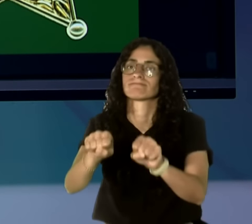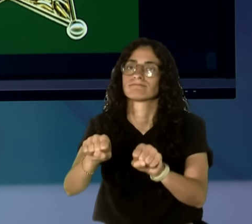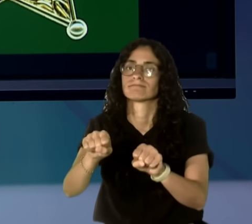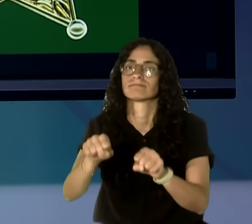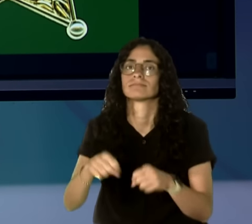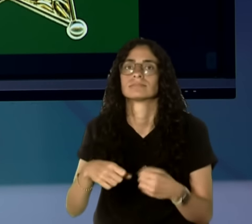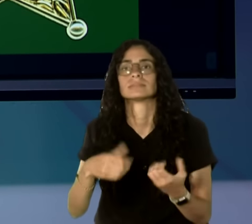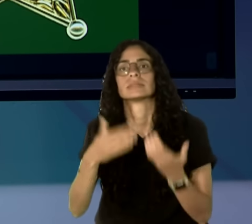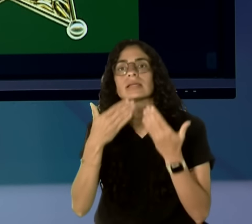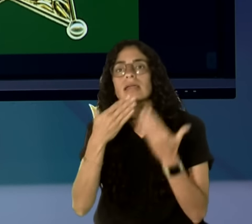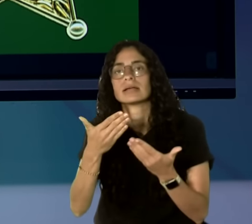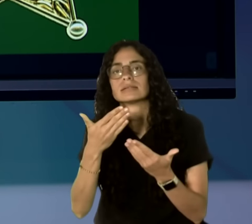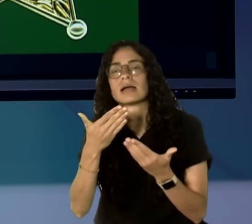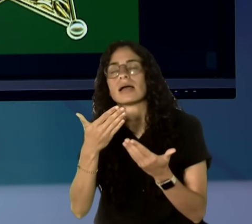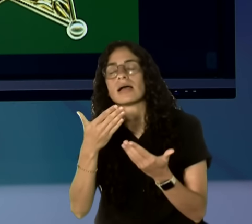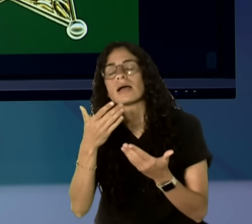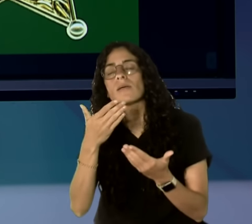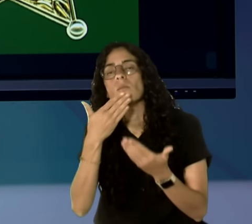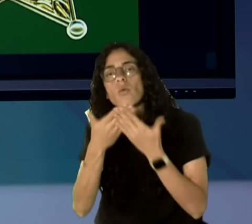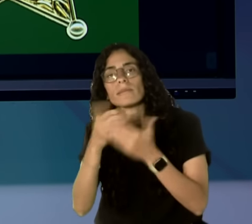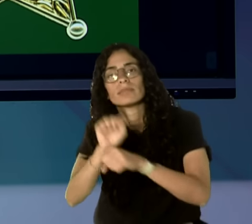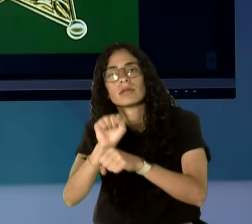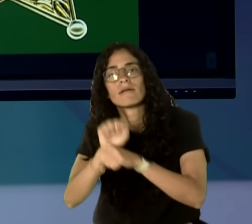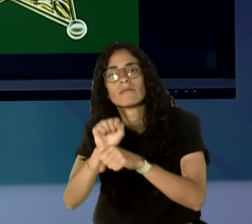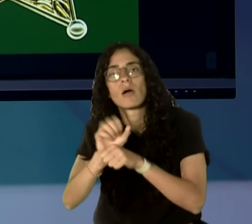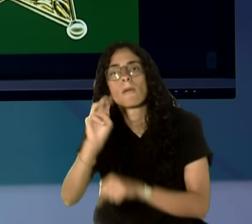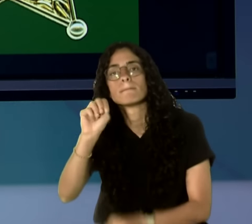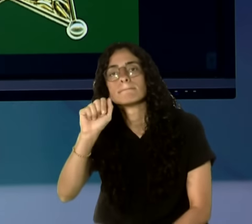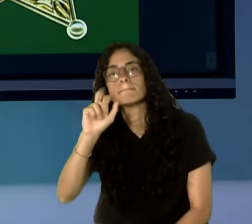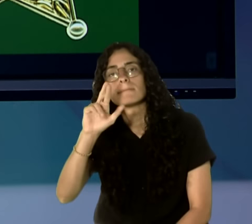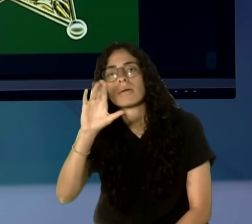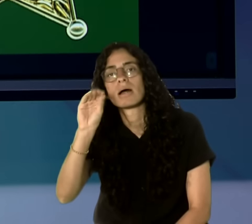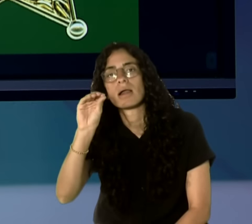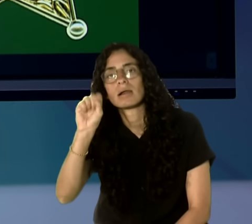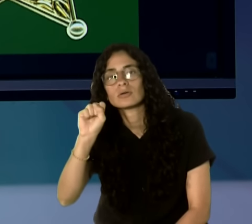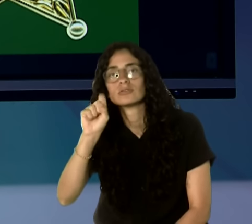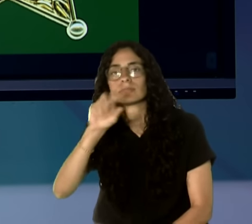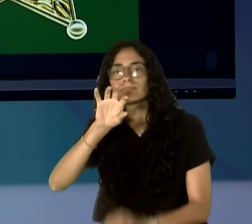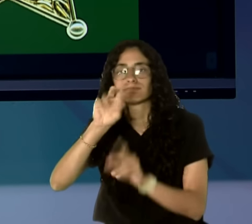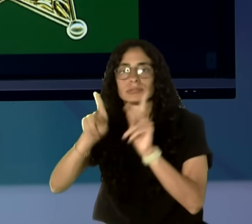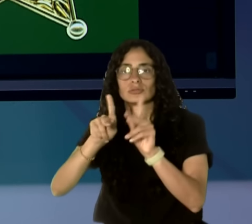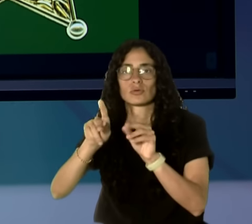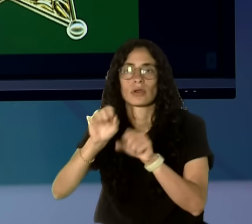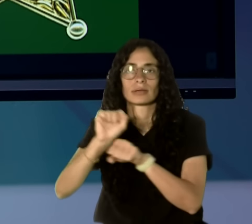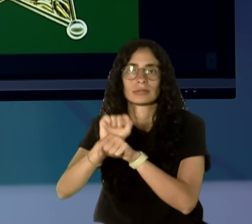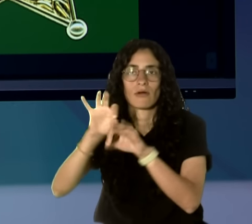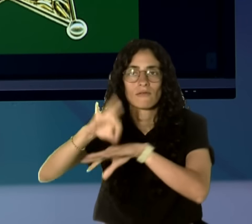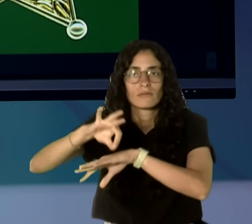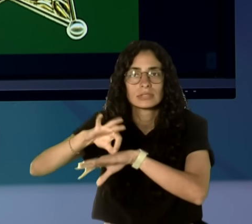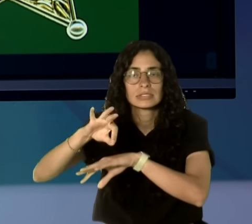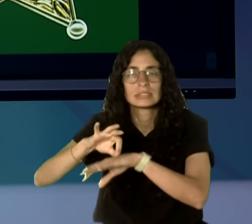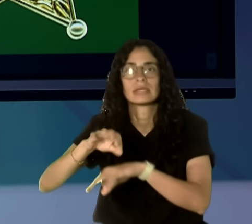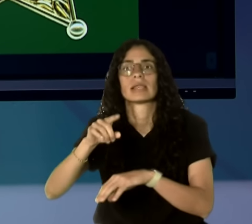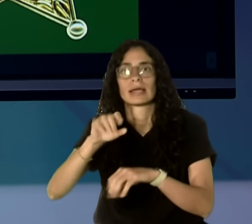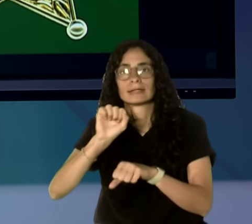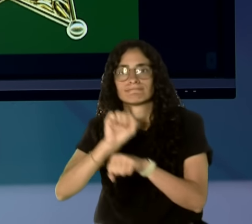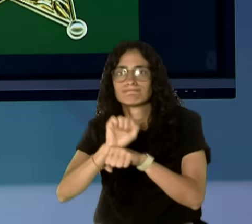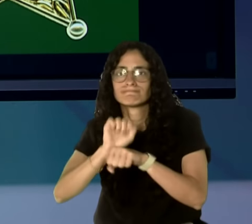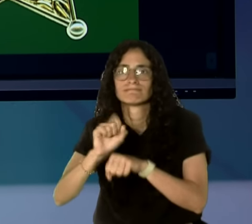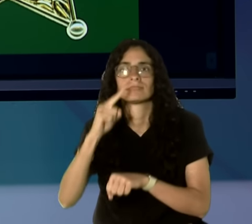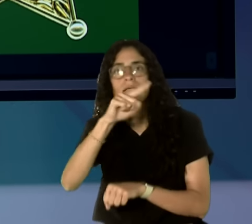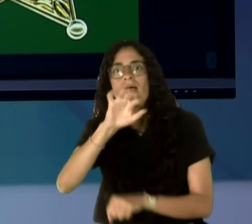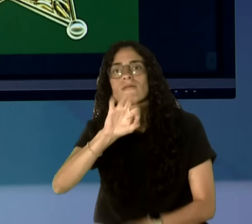cherif Marcos López buen trabajo también al equipo que trabaja en su oficina en nvia Rodríguez y todos los que están laborando allá con la